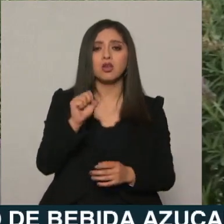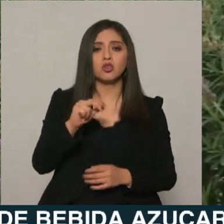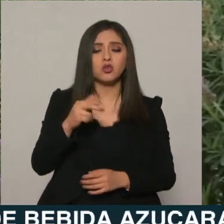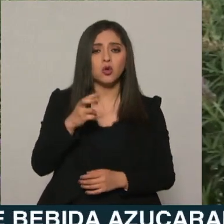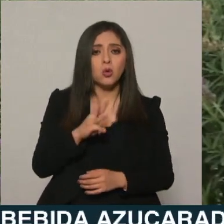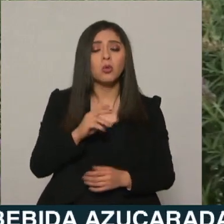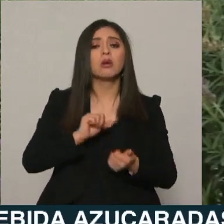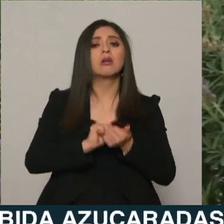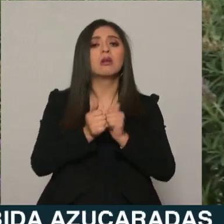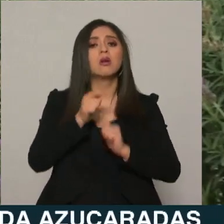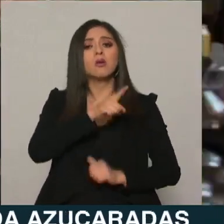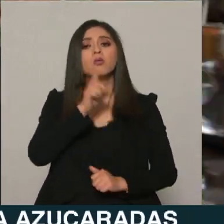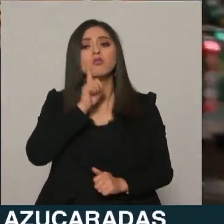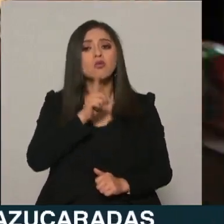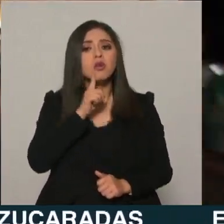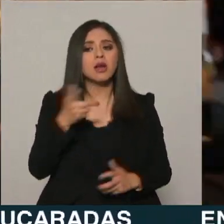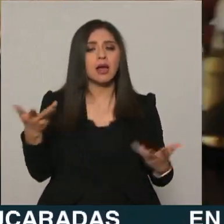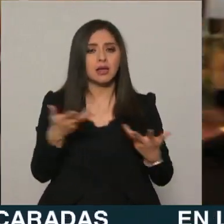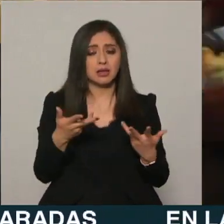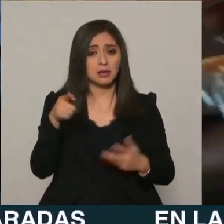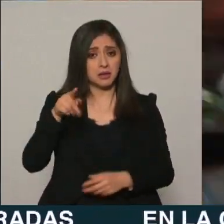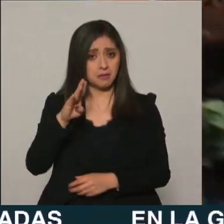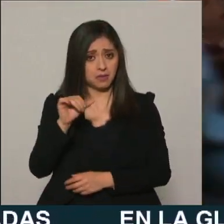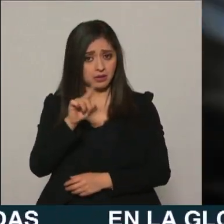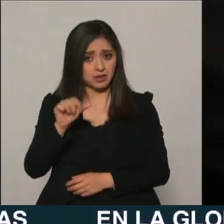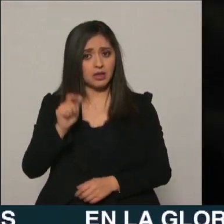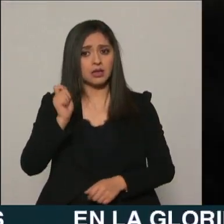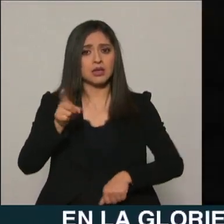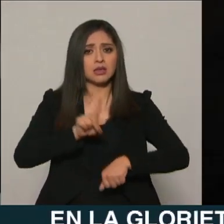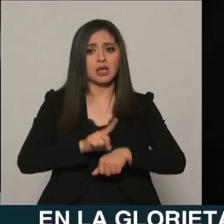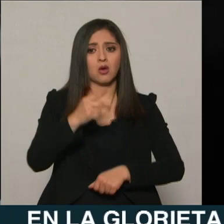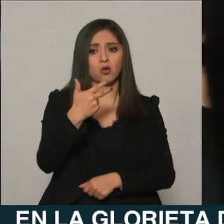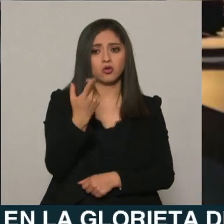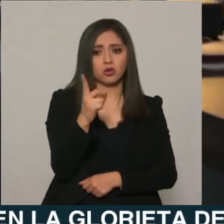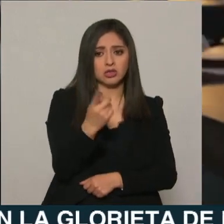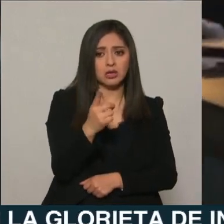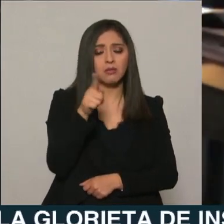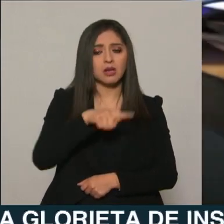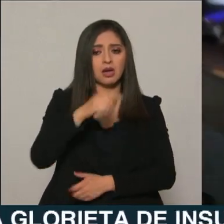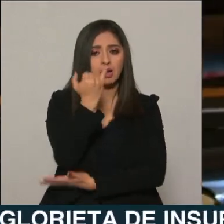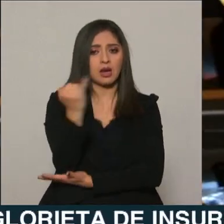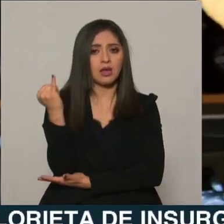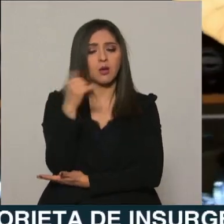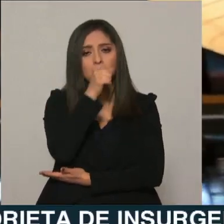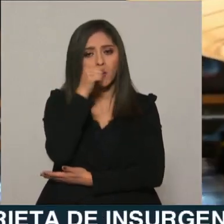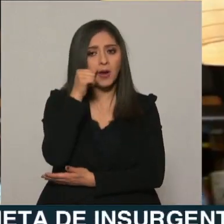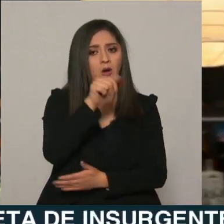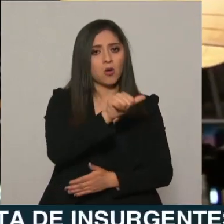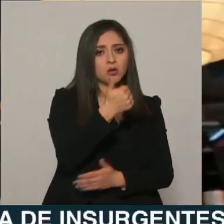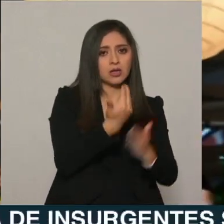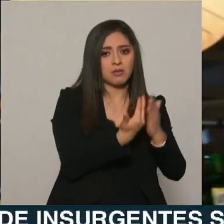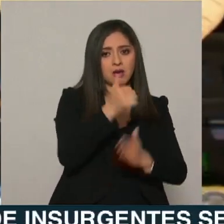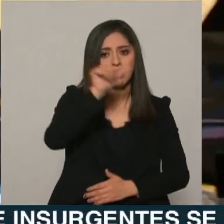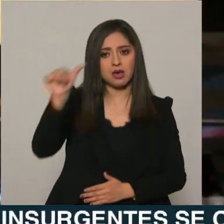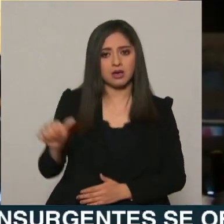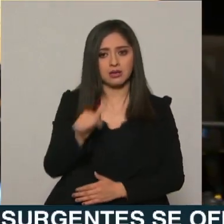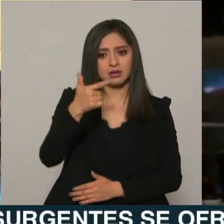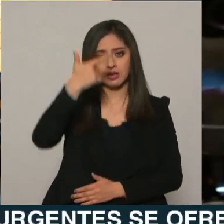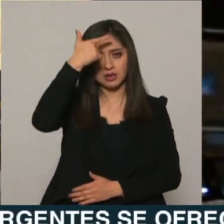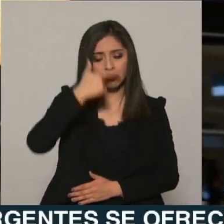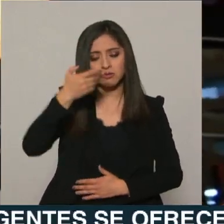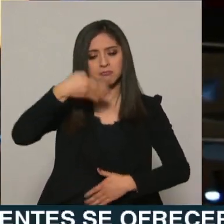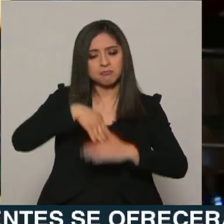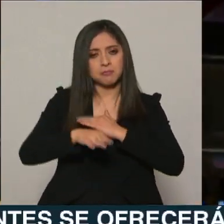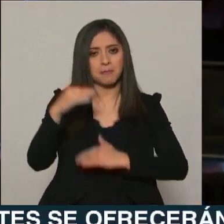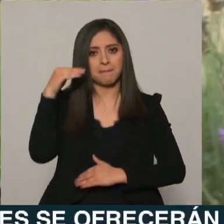varias de las morras que están ahí. El bazar se llevará a cabo el 8 de diciembre en el Jardín Juárez de 11 de la mañana a 7 de la noche. La